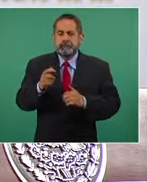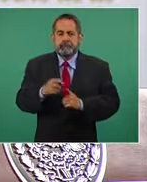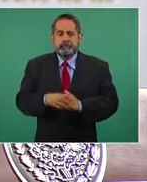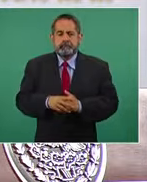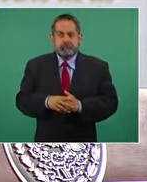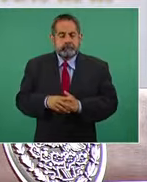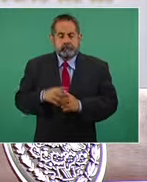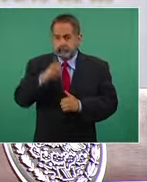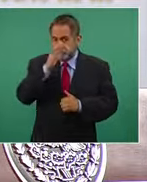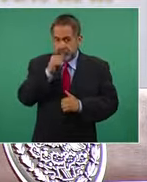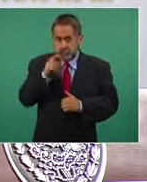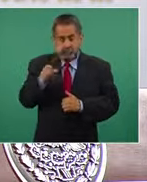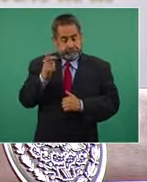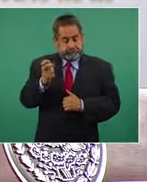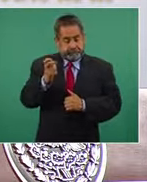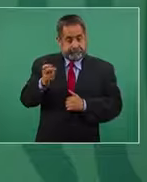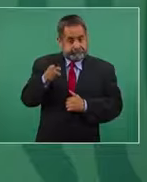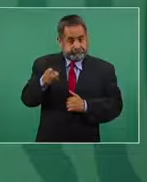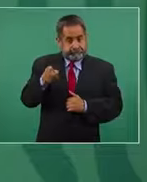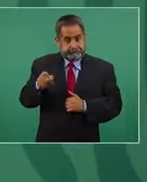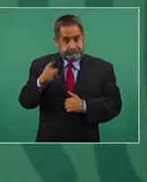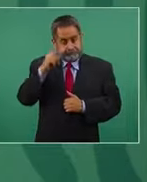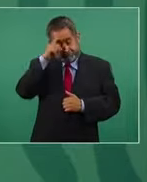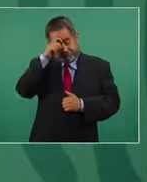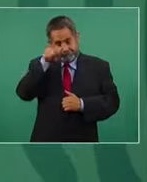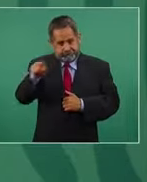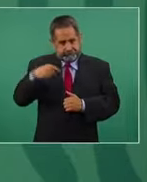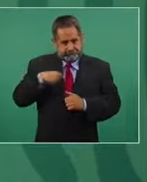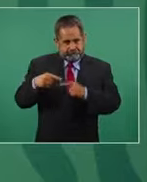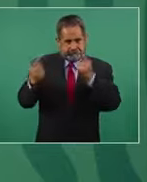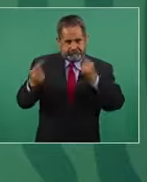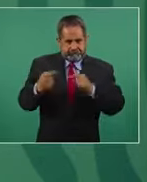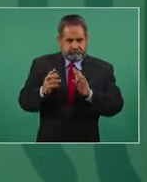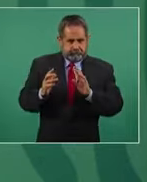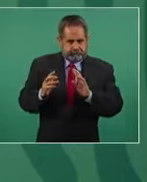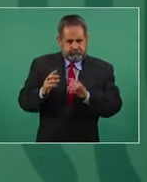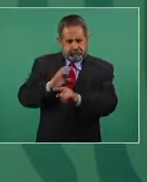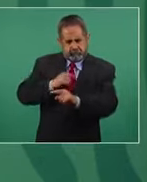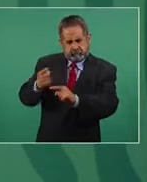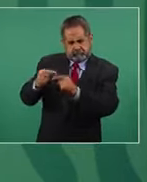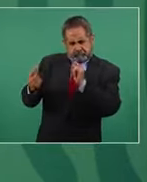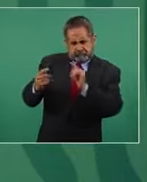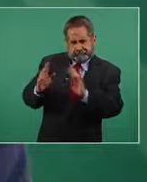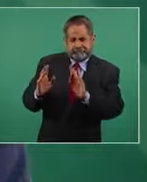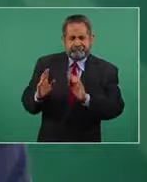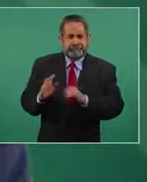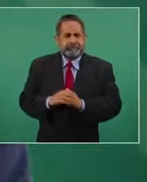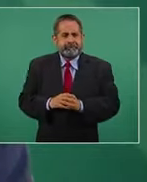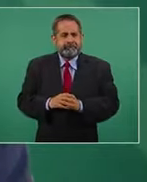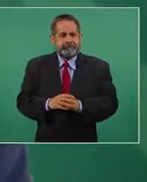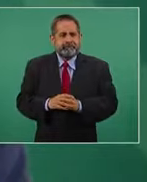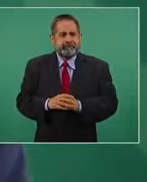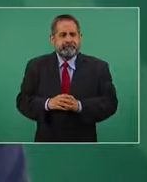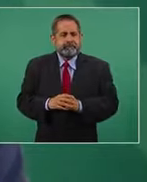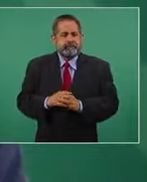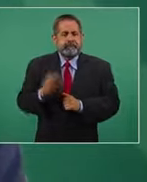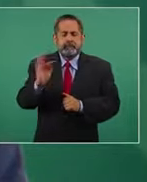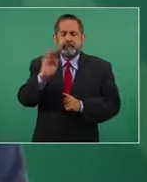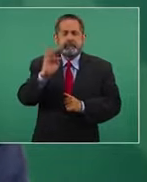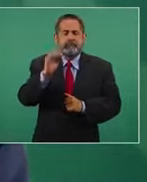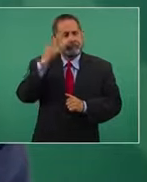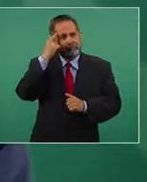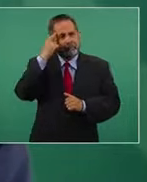y esa va a ser nuestra diferencia fraterna, ¿eh? Sí, sí. ¿Sí? O sea, a lo mejor cuando